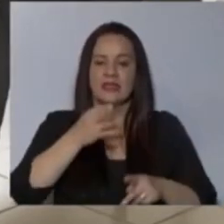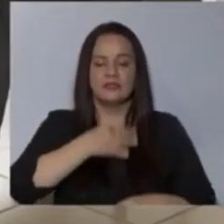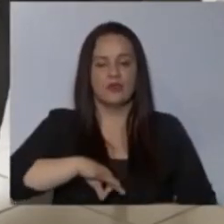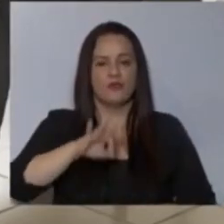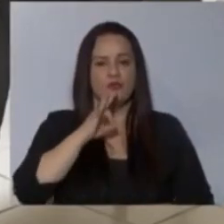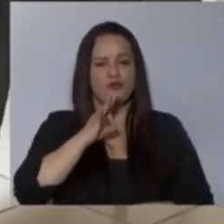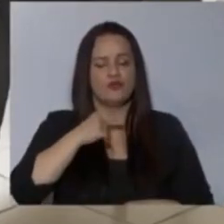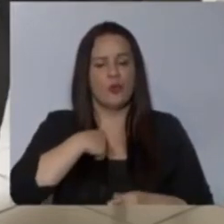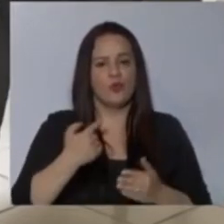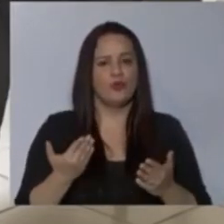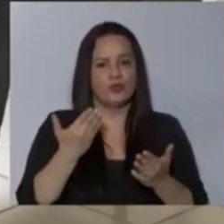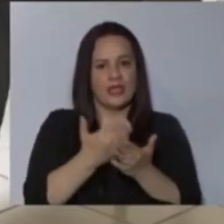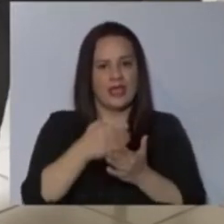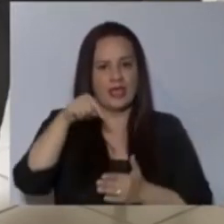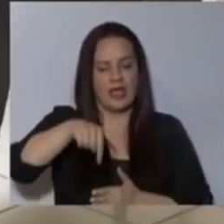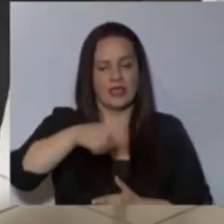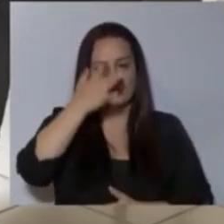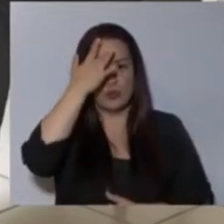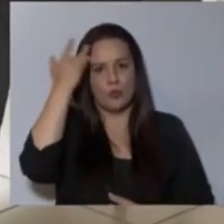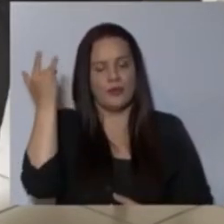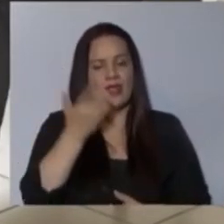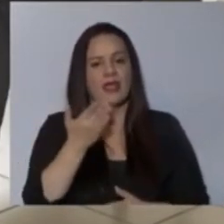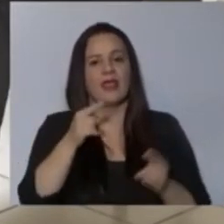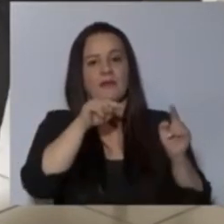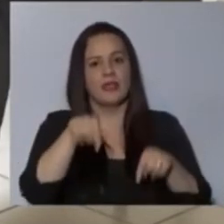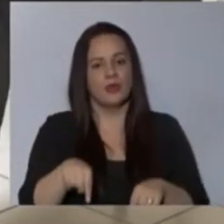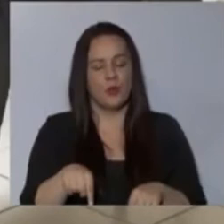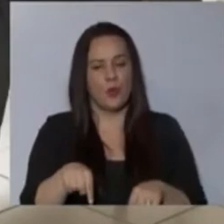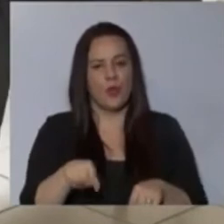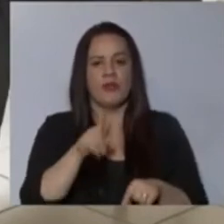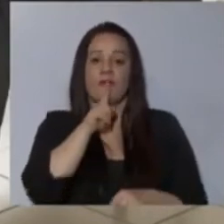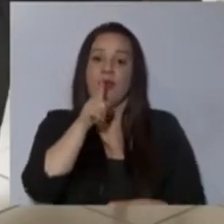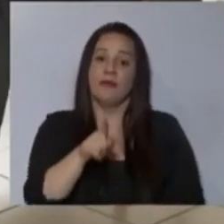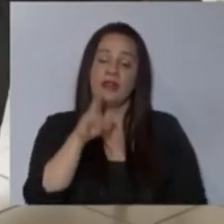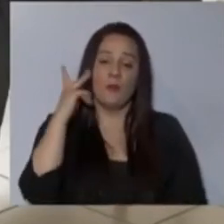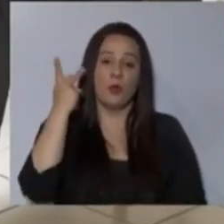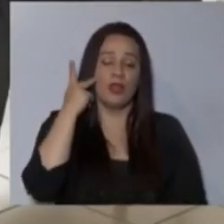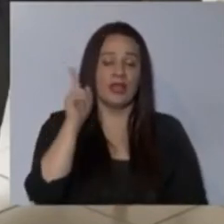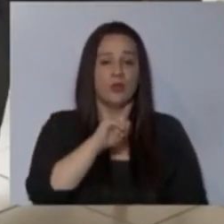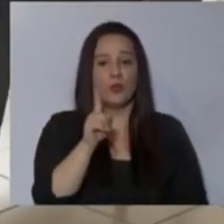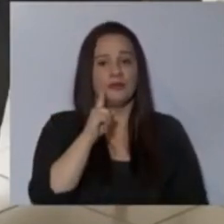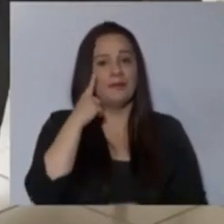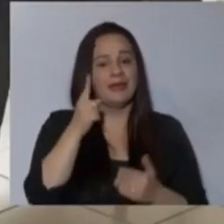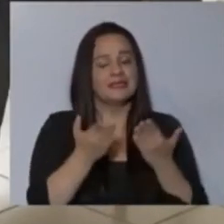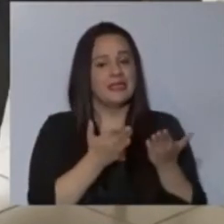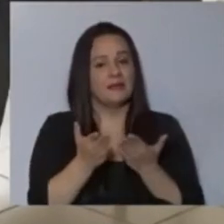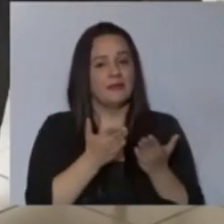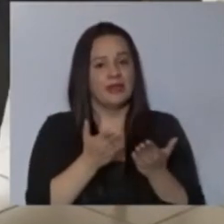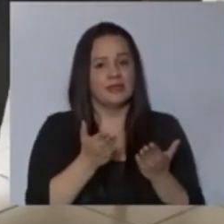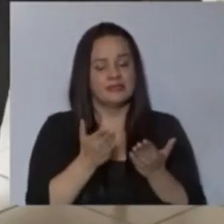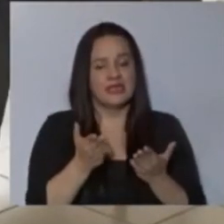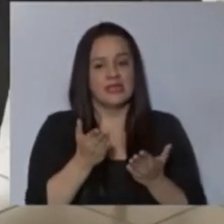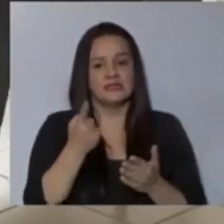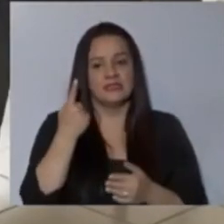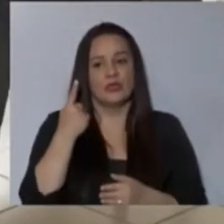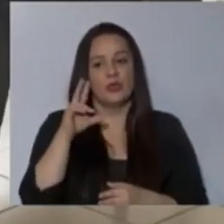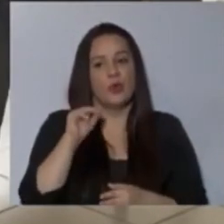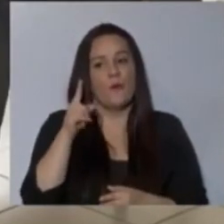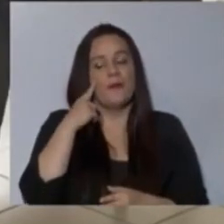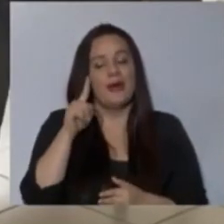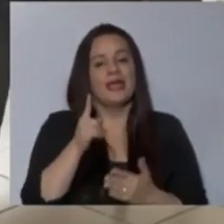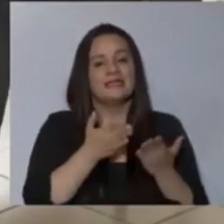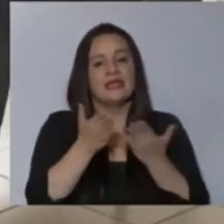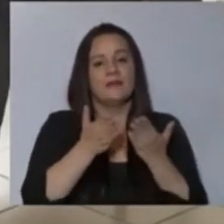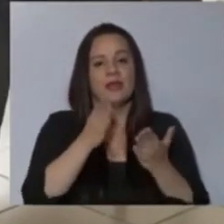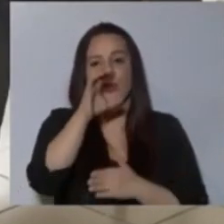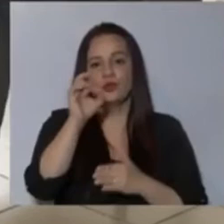acá y se olvida a qué vino. Y realmente la política no es para servirse, sino para servir a los costarricenses. Y esa ha sido